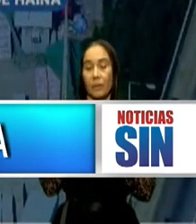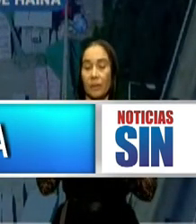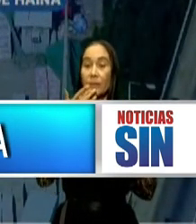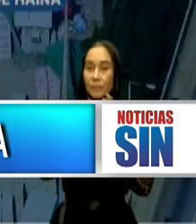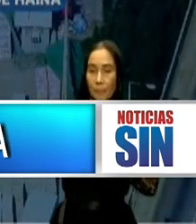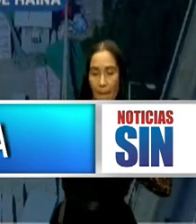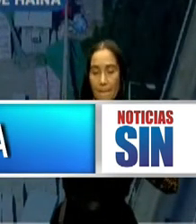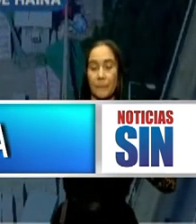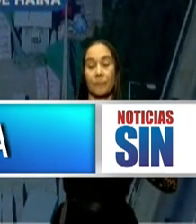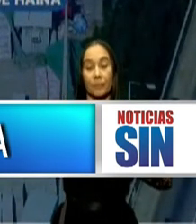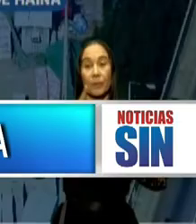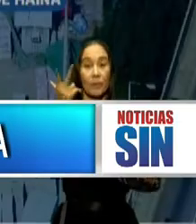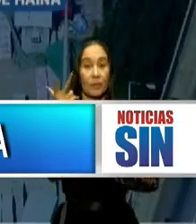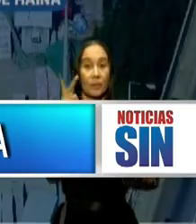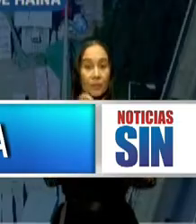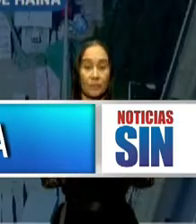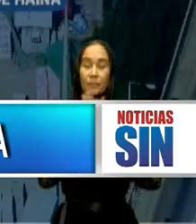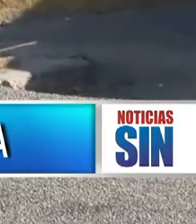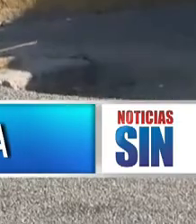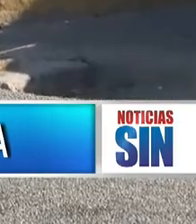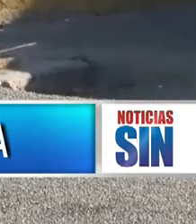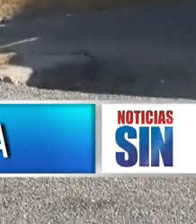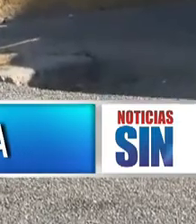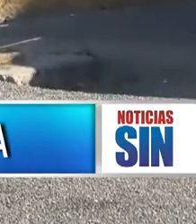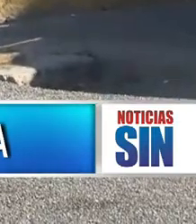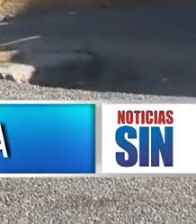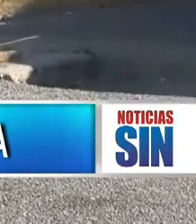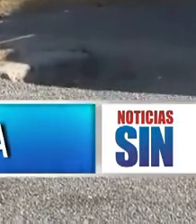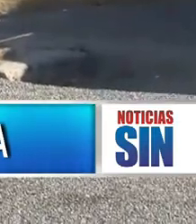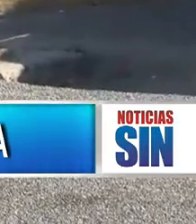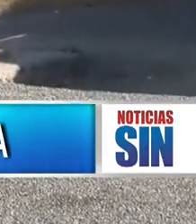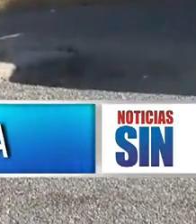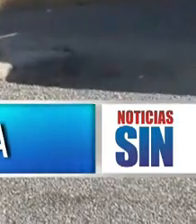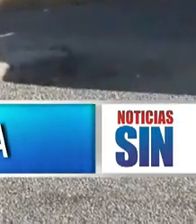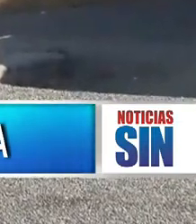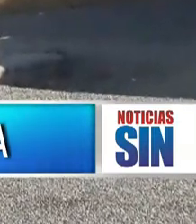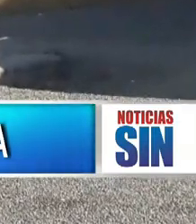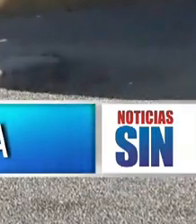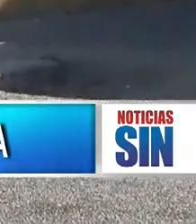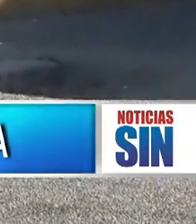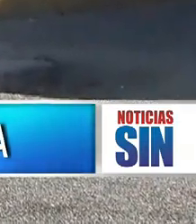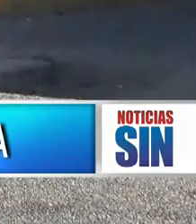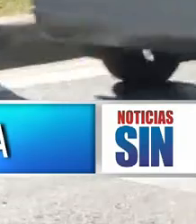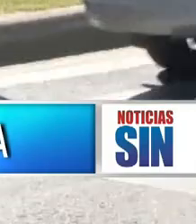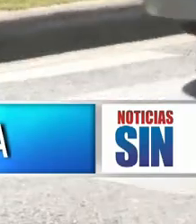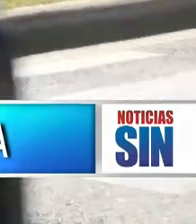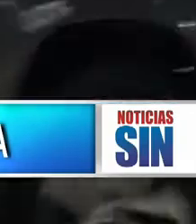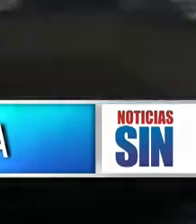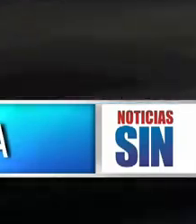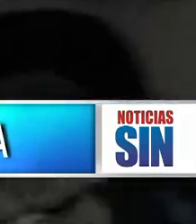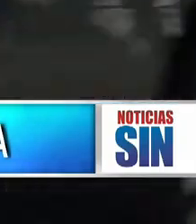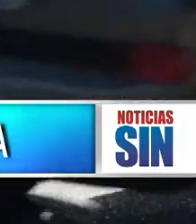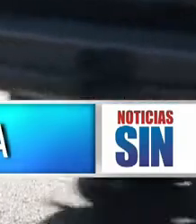su llegada al gobierno, la autoridad portuaria ha inaugurado varios puertos que contribuyen a dinamizar la economía y